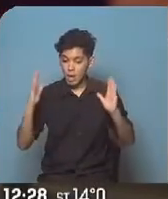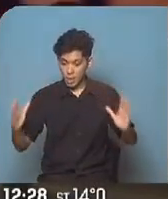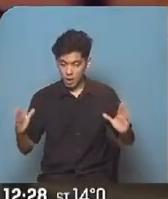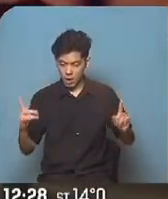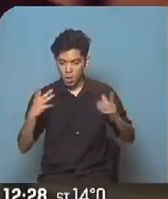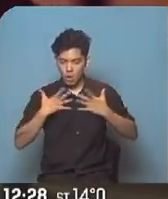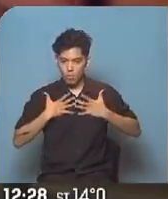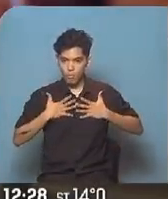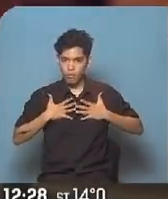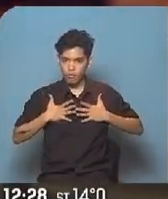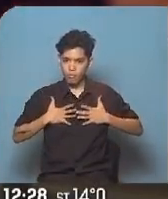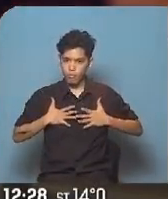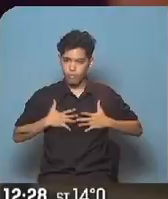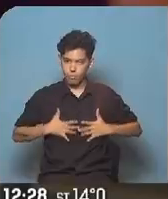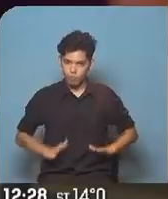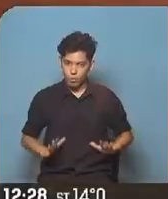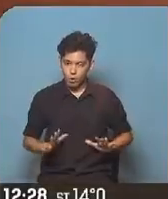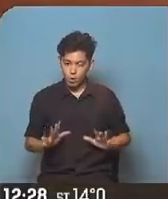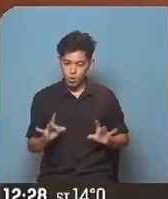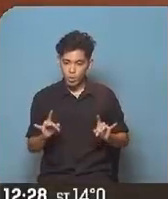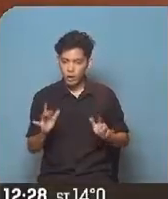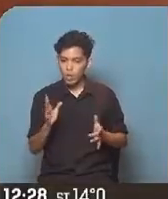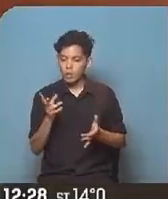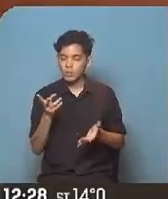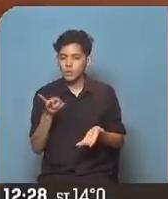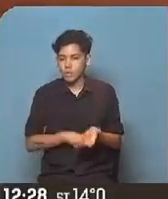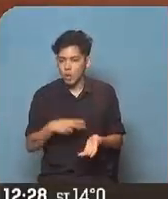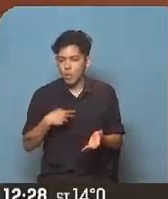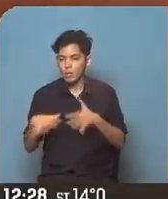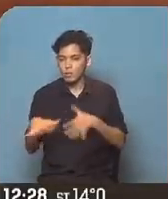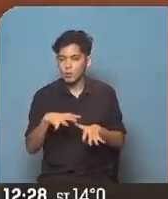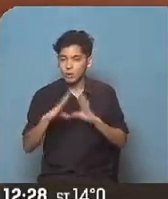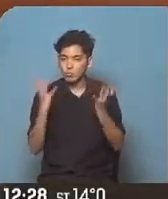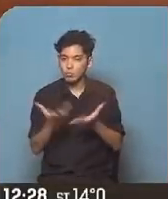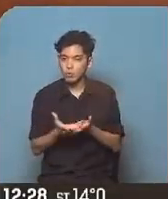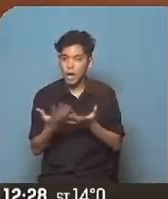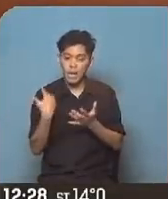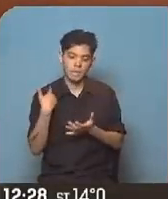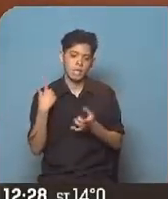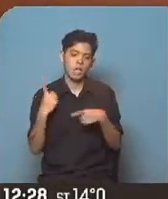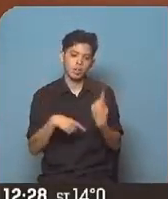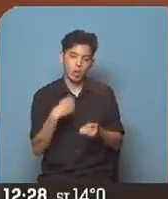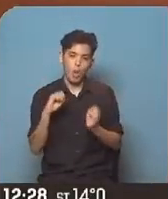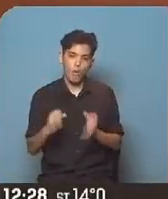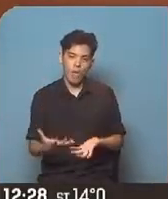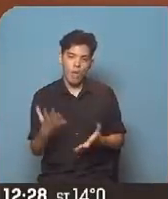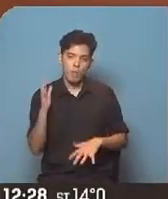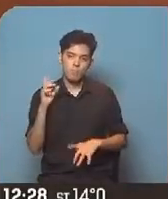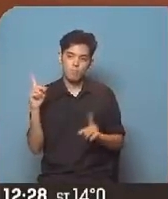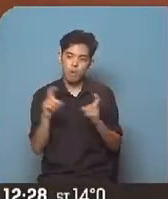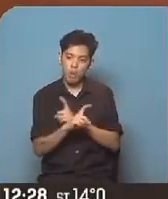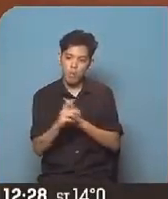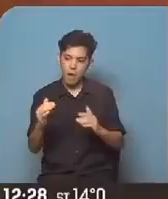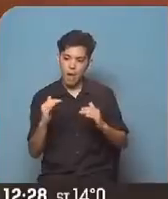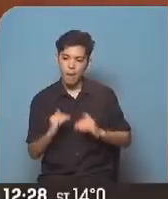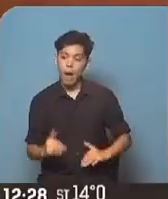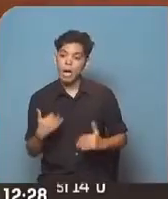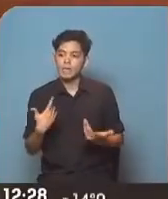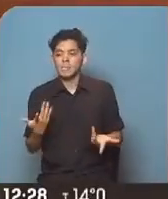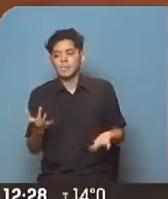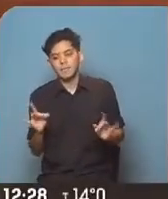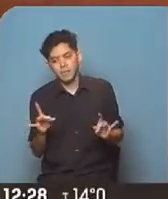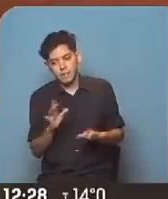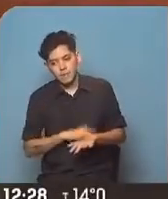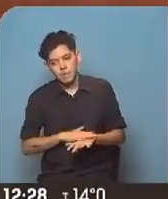bueno, se volvió a complicar el contexto internacional. Argentina sigue vulnerable porque en realidad los problemas de fondo va a llevar tiempo